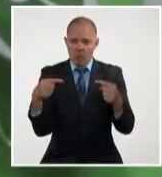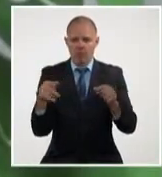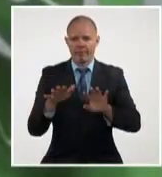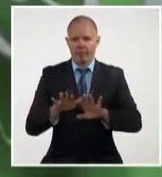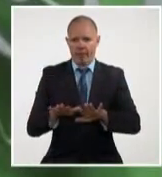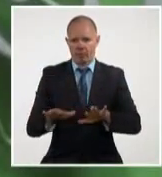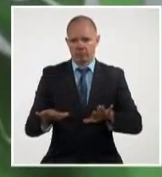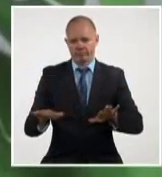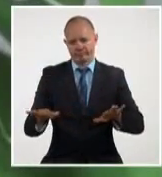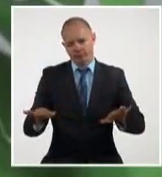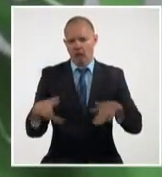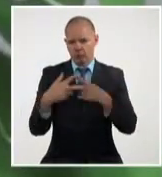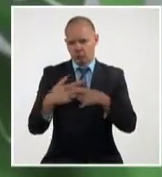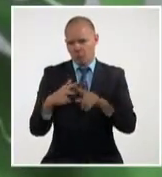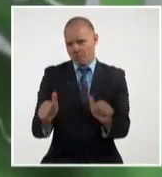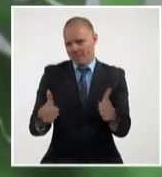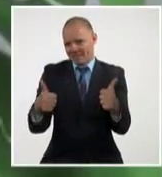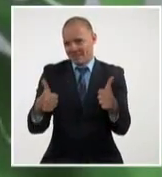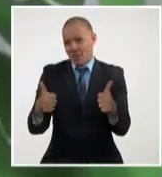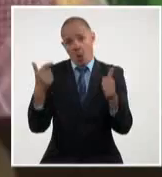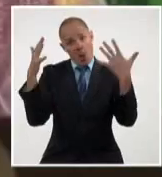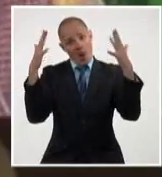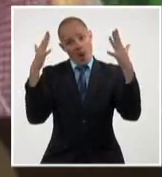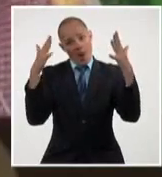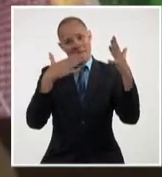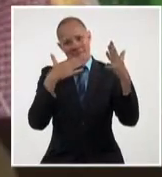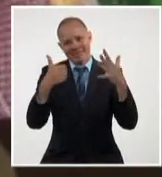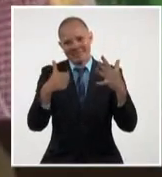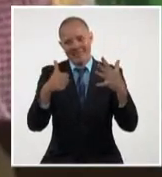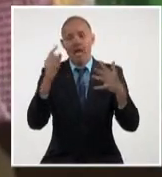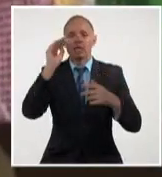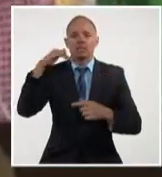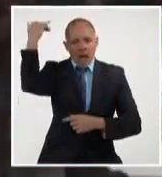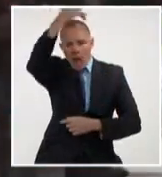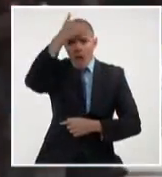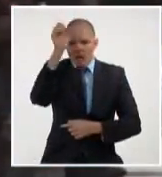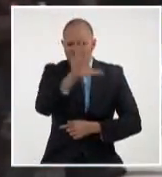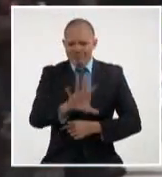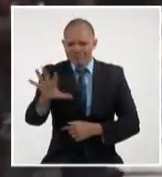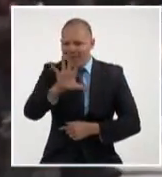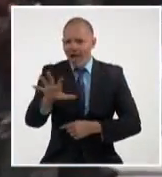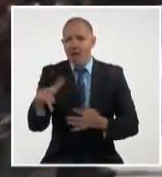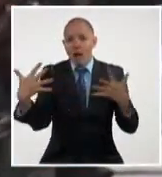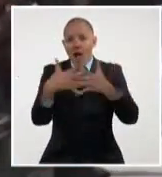histórica y que podría contribuir a menguar los conflictos en Medio Oriente.